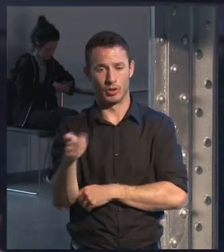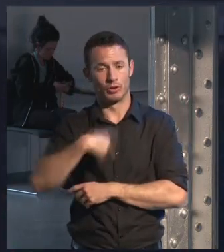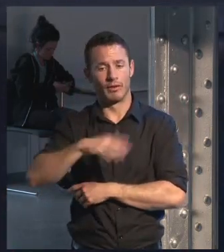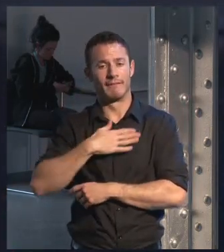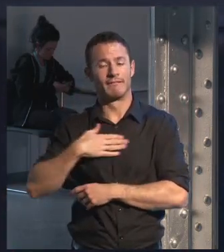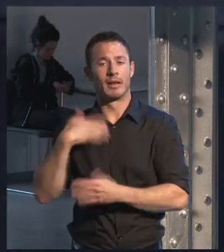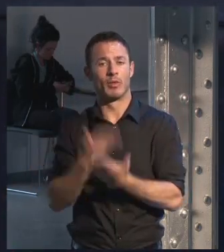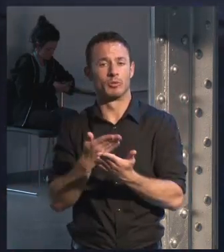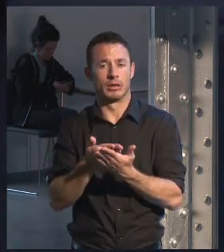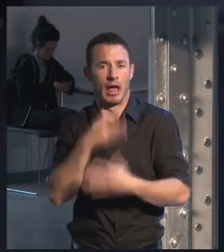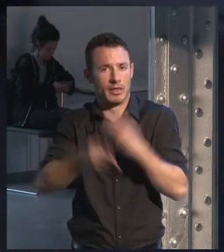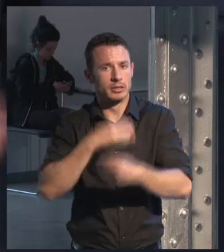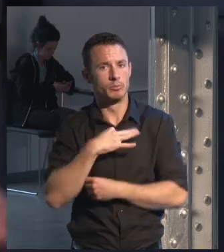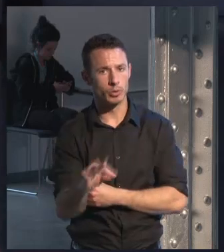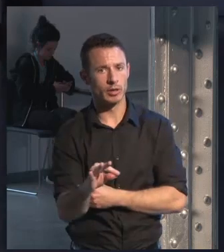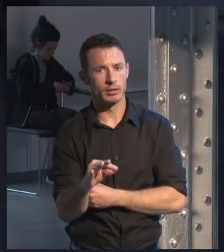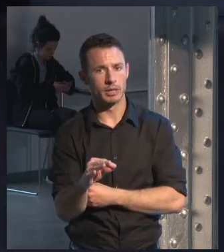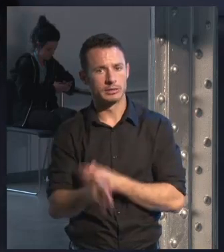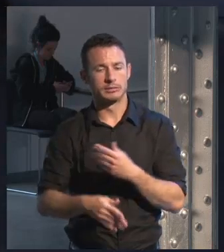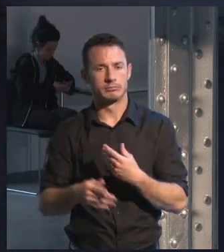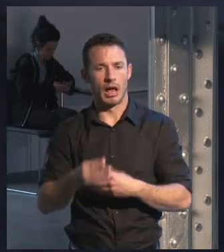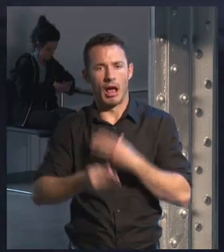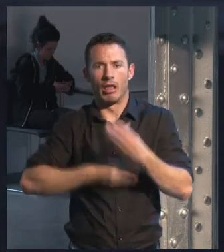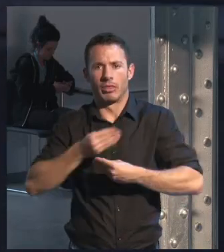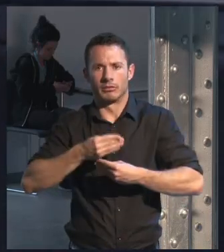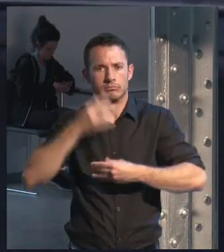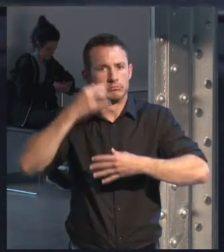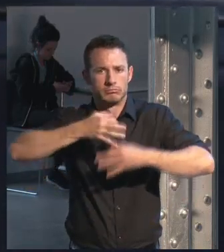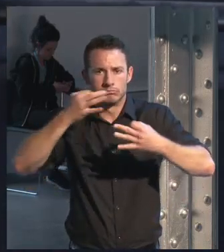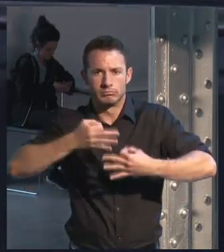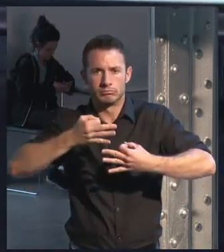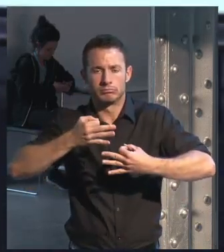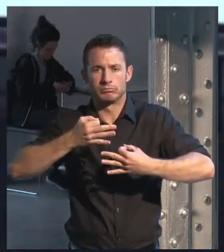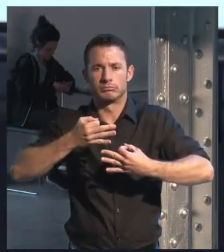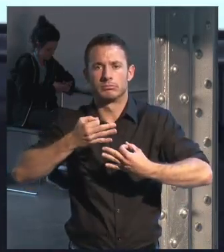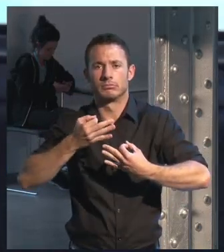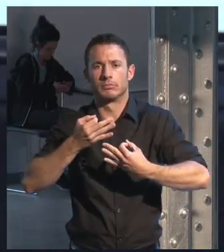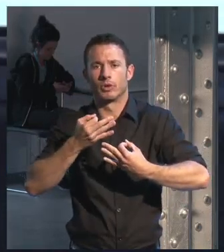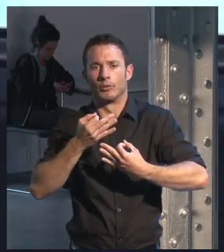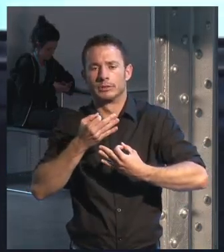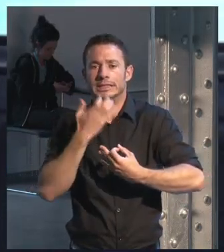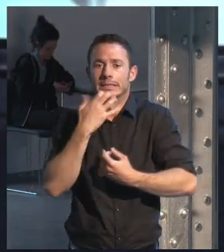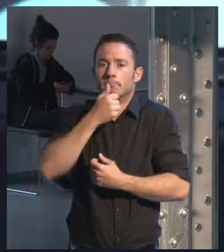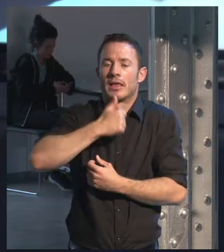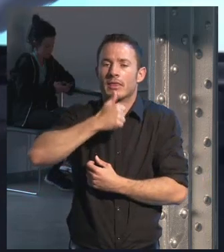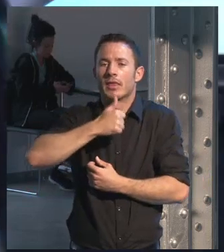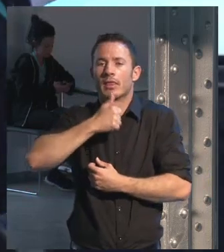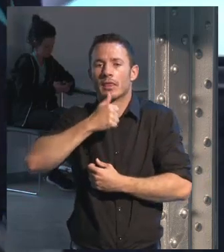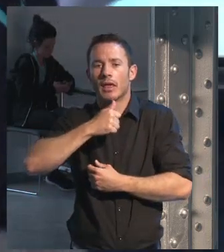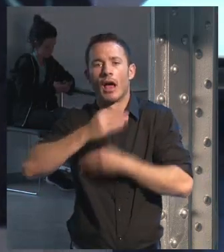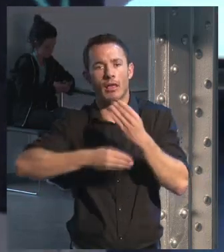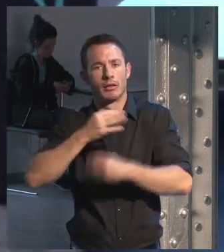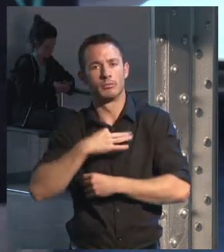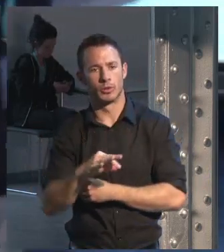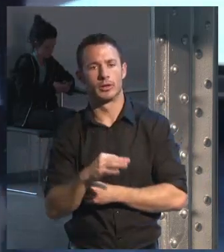queremos demostrar es que se puede hacer y que se puede hacer de verdad con un poquito de paciencia, ¿veis? Esos eran